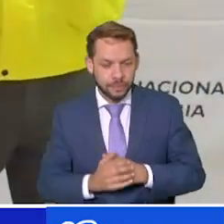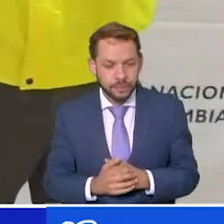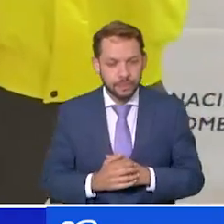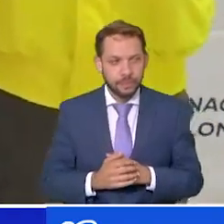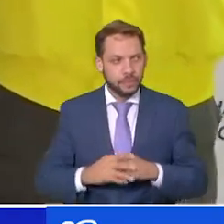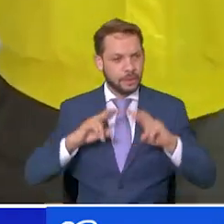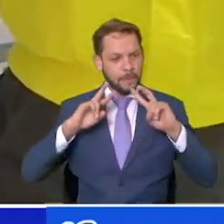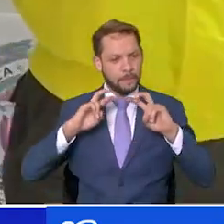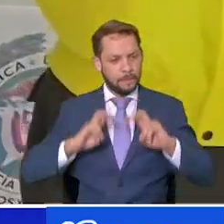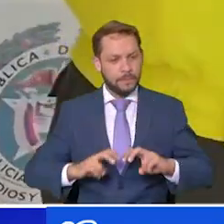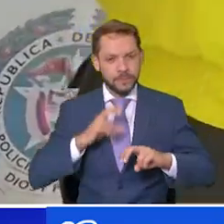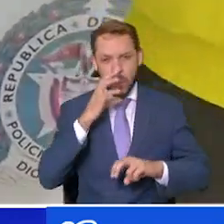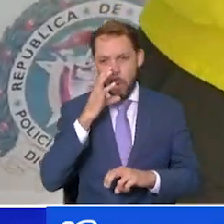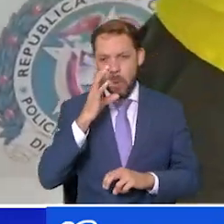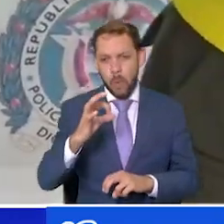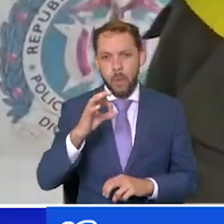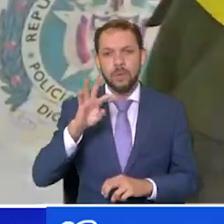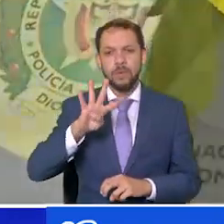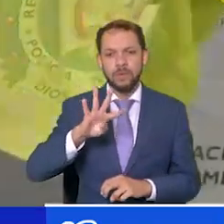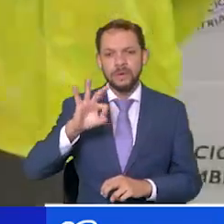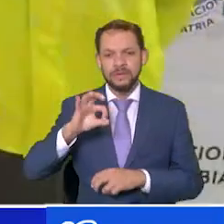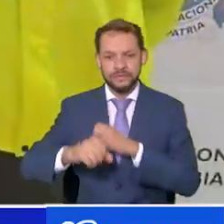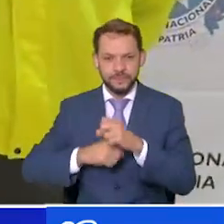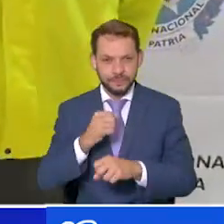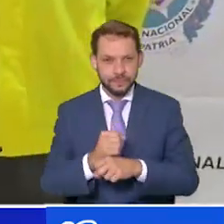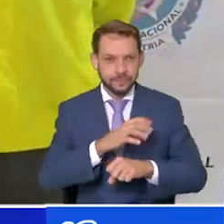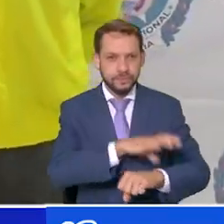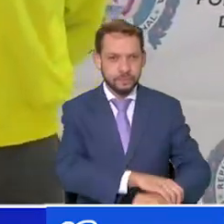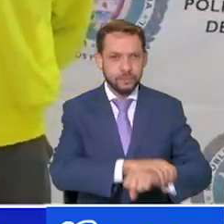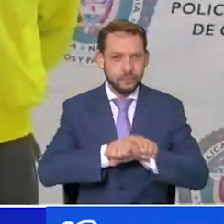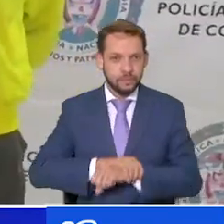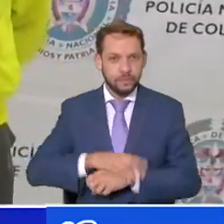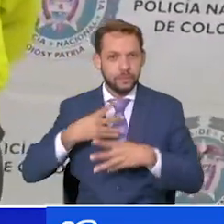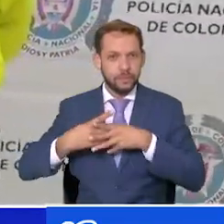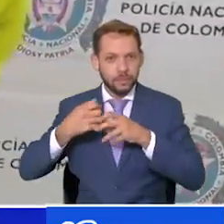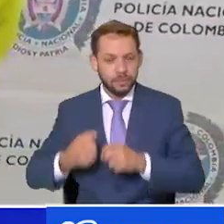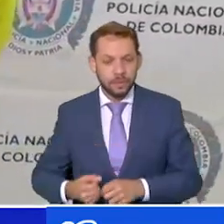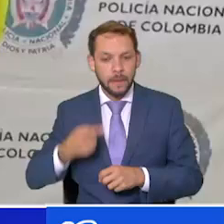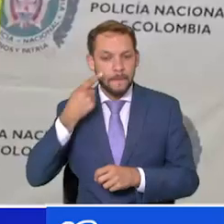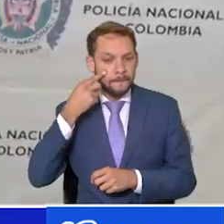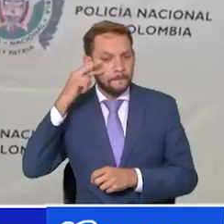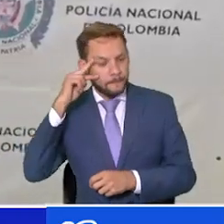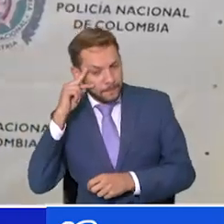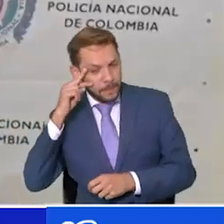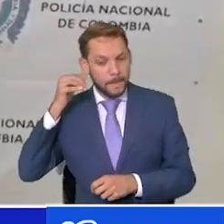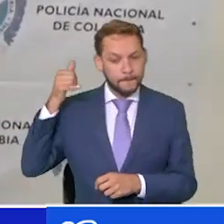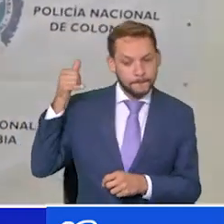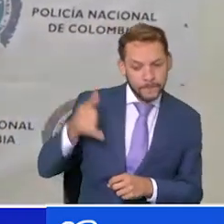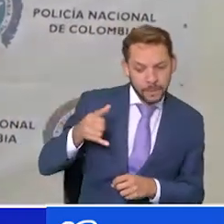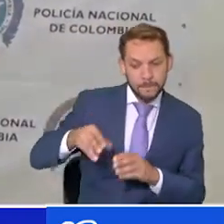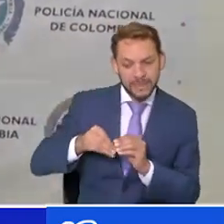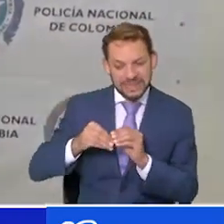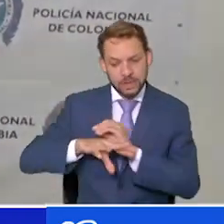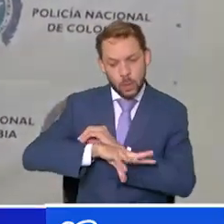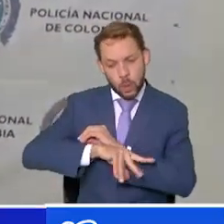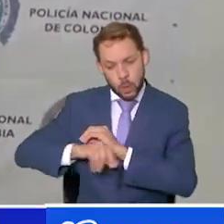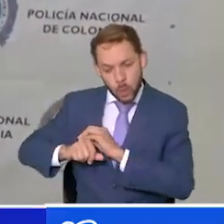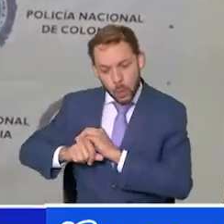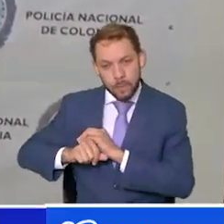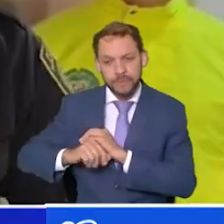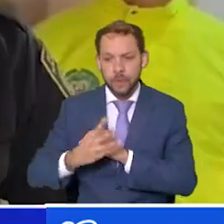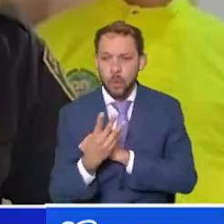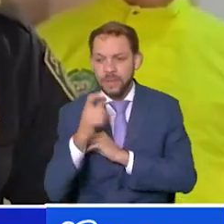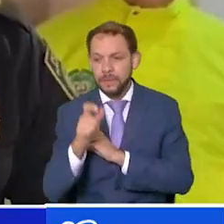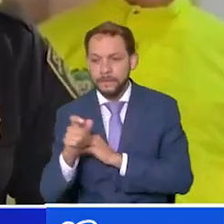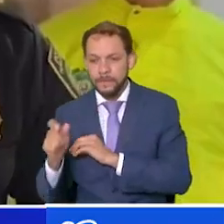Se realizó la captura de un hombre de 48 años de edad señalado por delitos de abuso sexual y hurto a cuatro hombres en la ciudad de